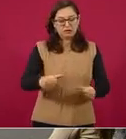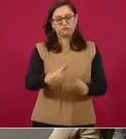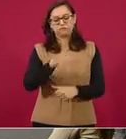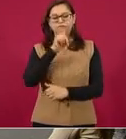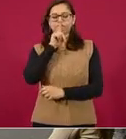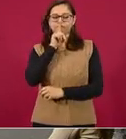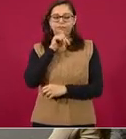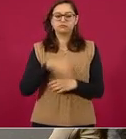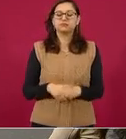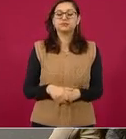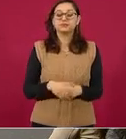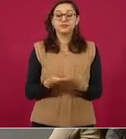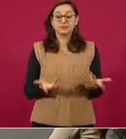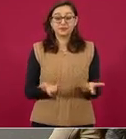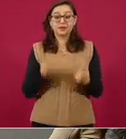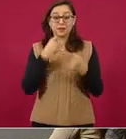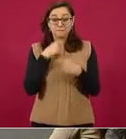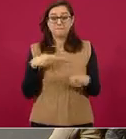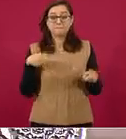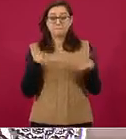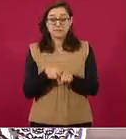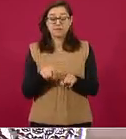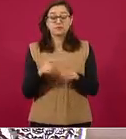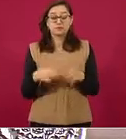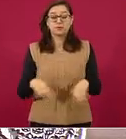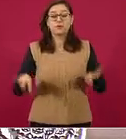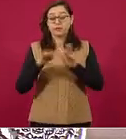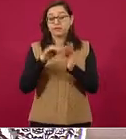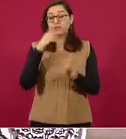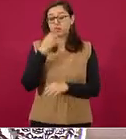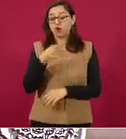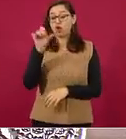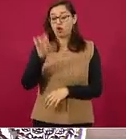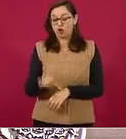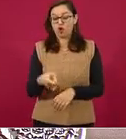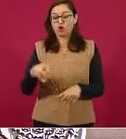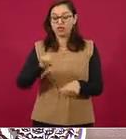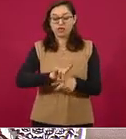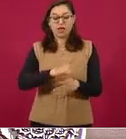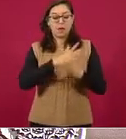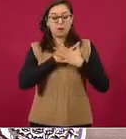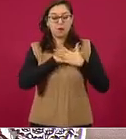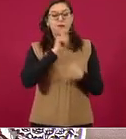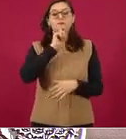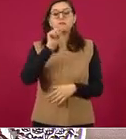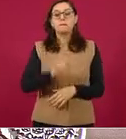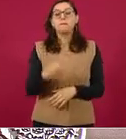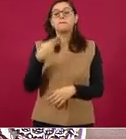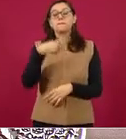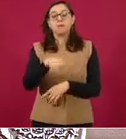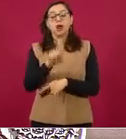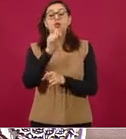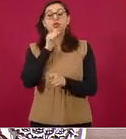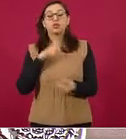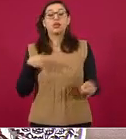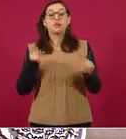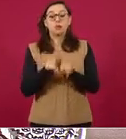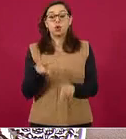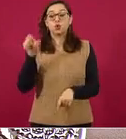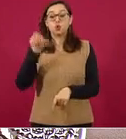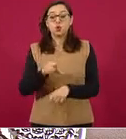Día del Amor y la Amistad, hoy es Día del Telegrafista y tenemos información que queremos compartir ustedes de